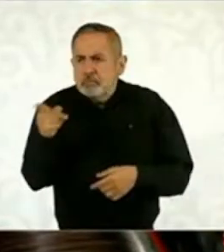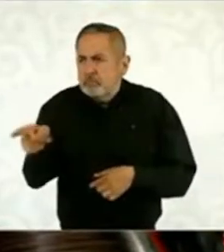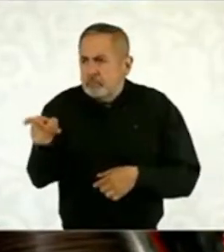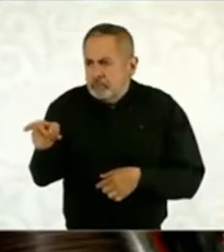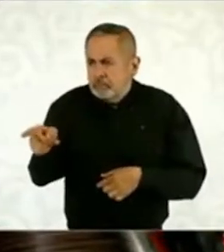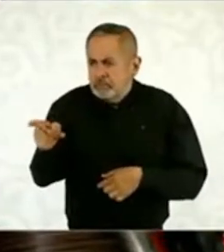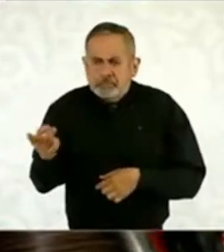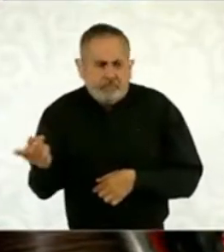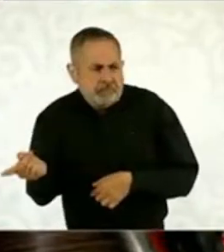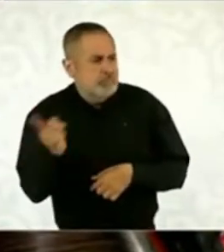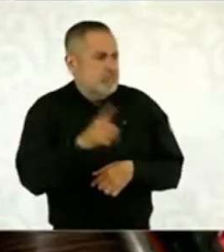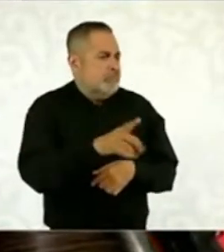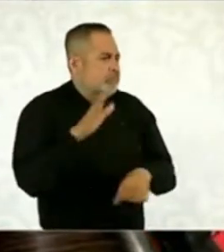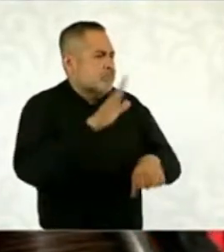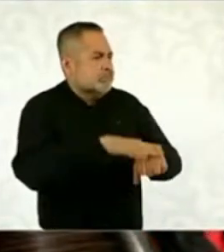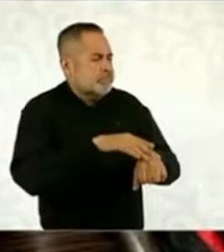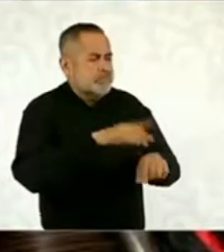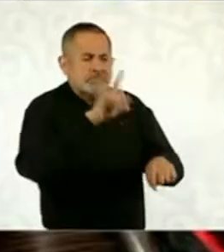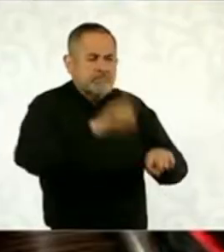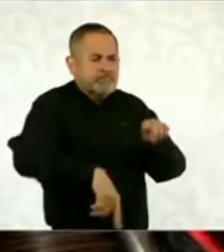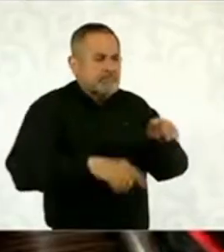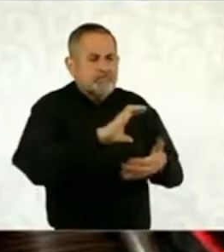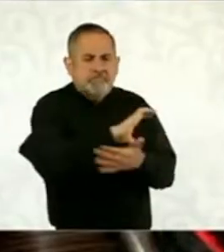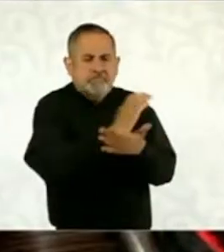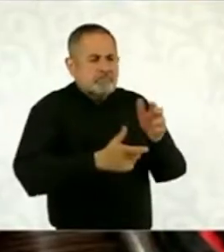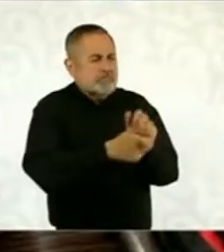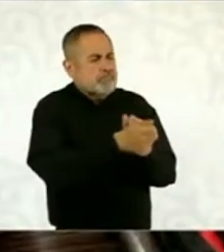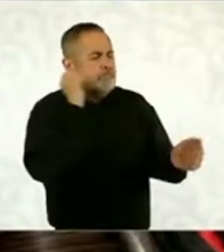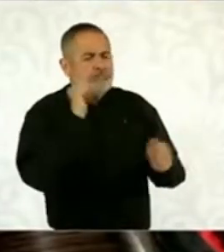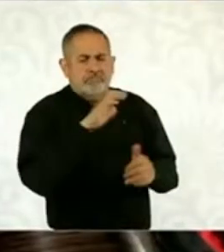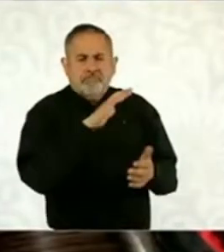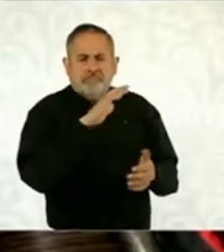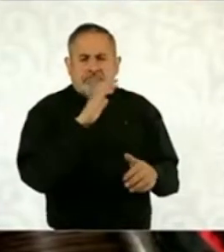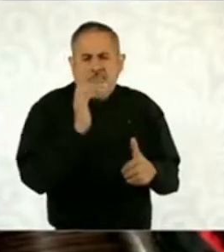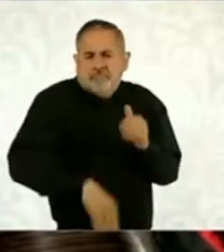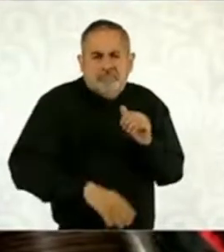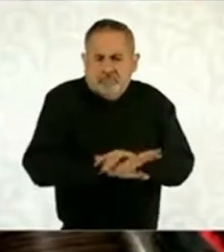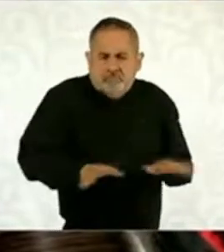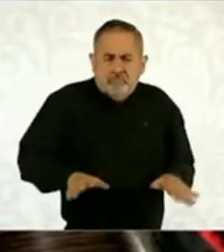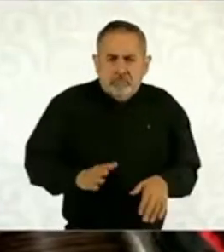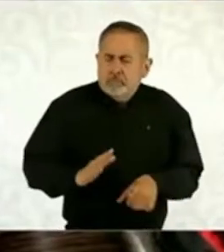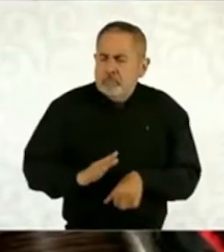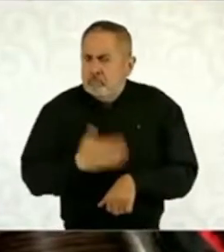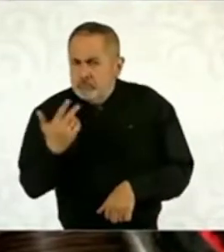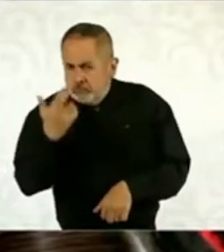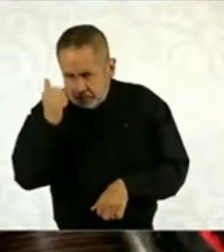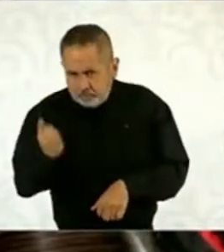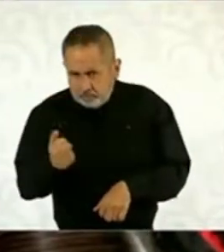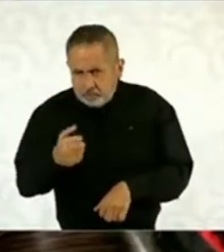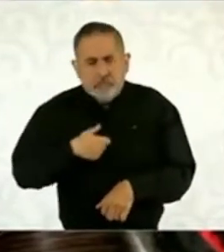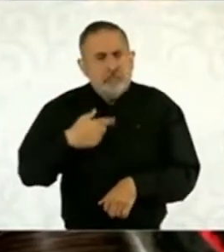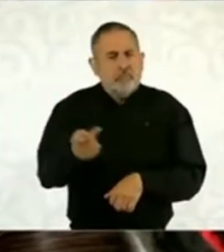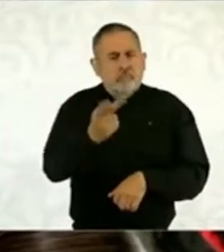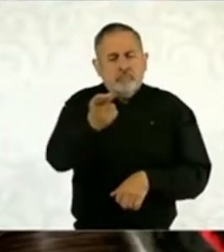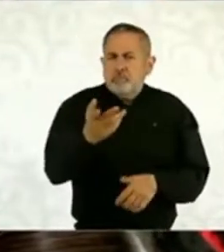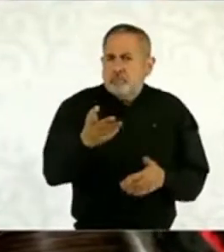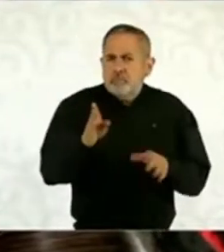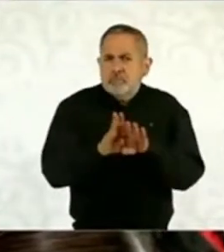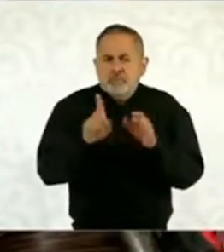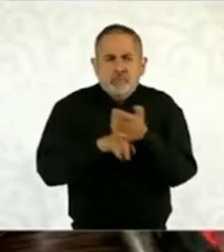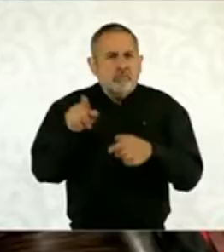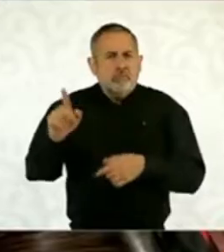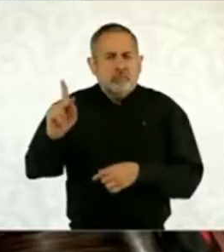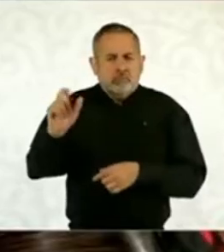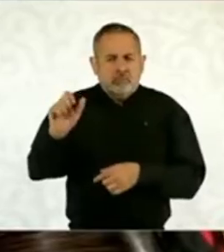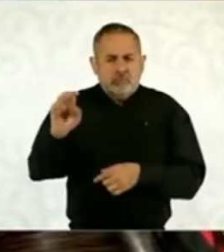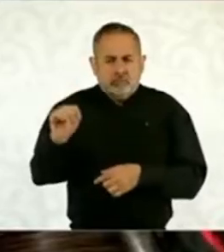solicitó Pemex la terminación anticipada de este contrato. Mi pregunta en este sentido, ¿será posible que